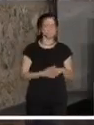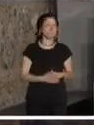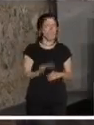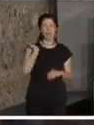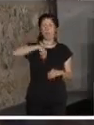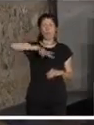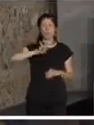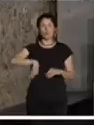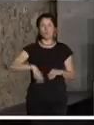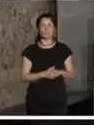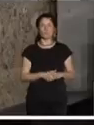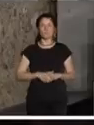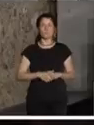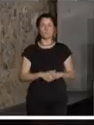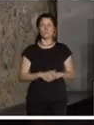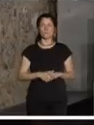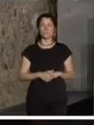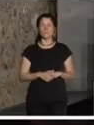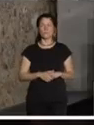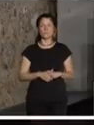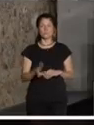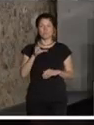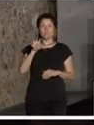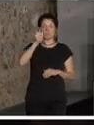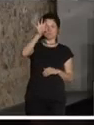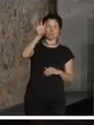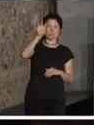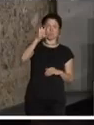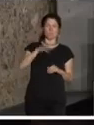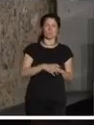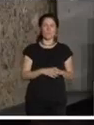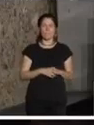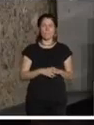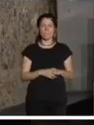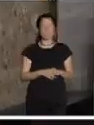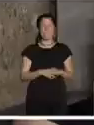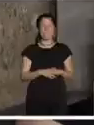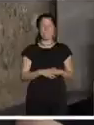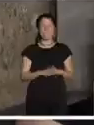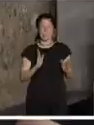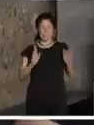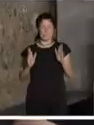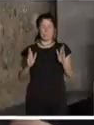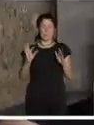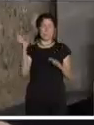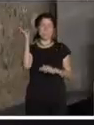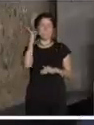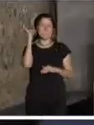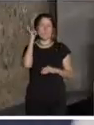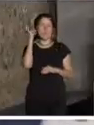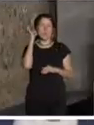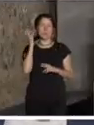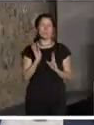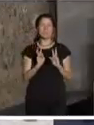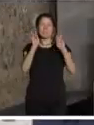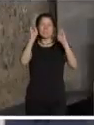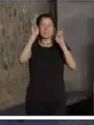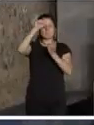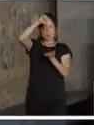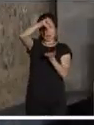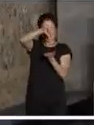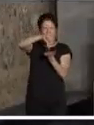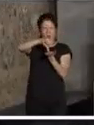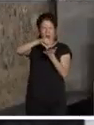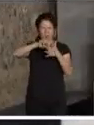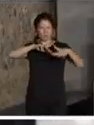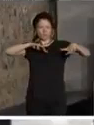nunca antes en este país el tiempo de las mujeres había sido un tema central de la